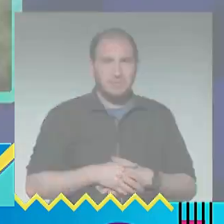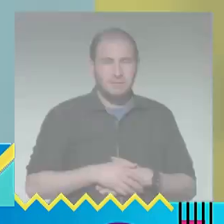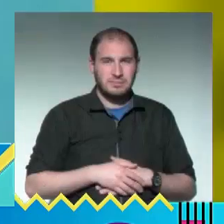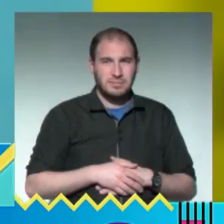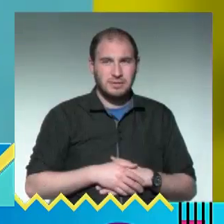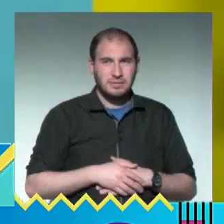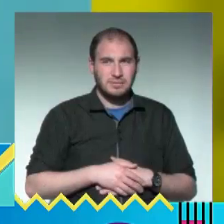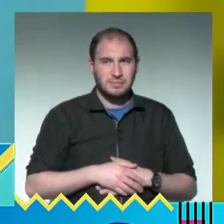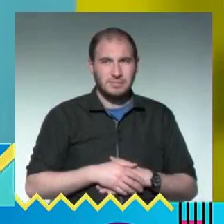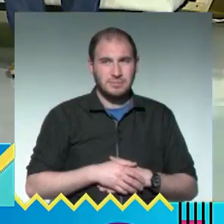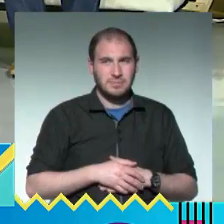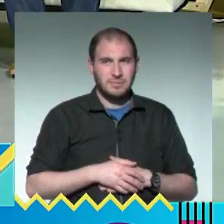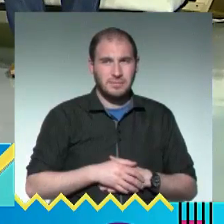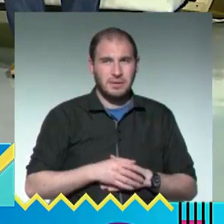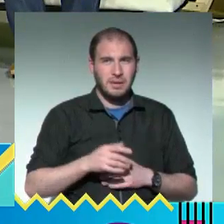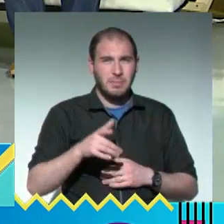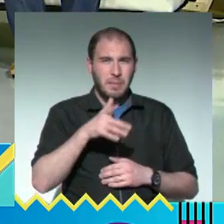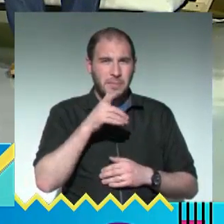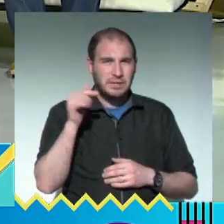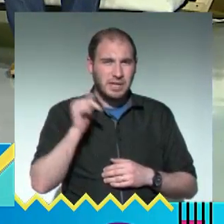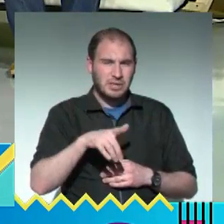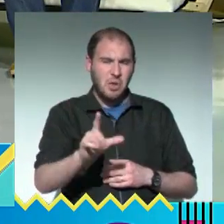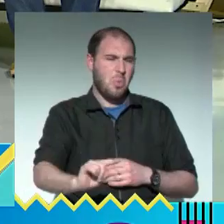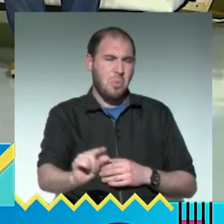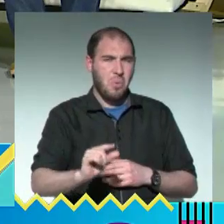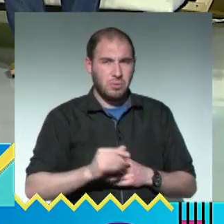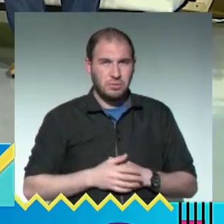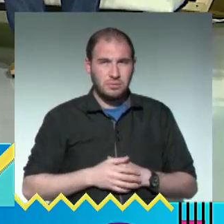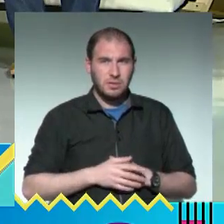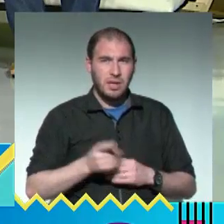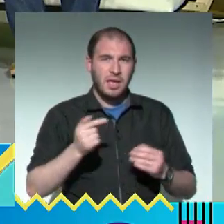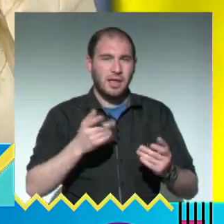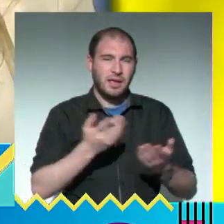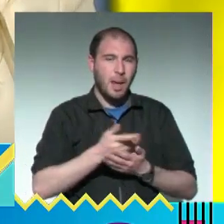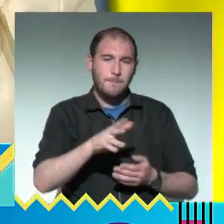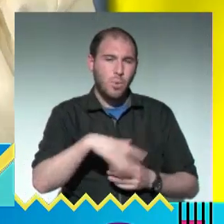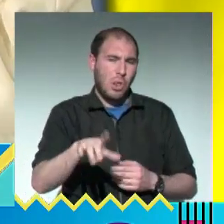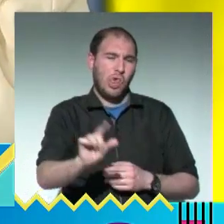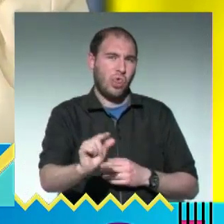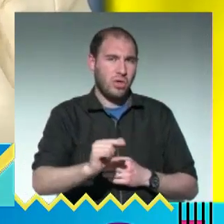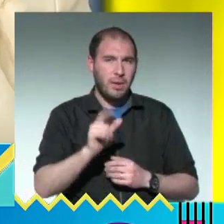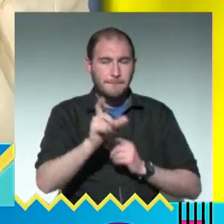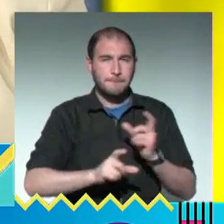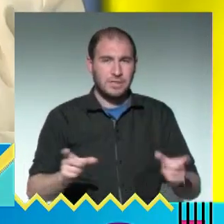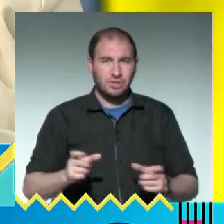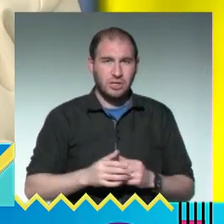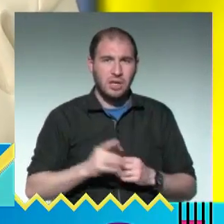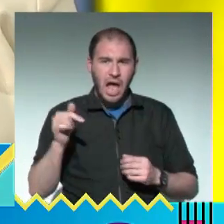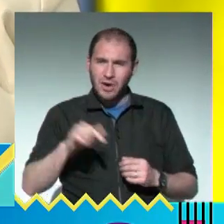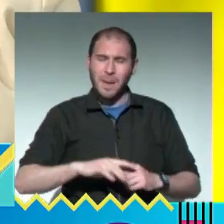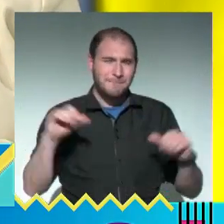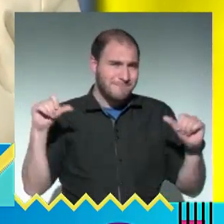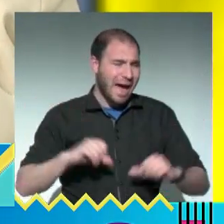y ya nos vamos. Un segundo, creo que es una subestimación a gran parte del pueblo. Hay gente que está pasándola